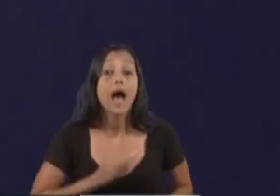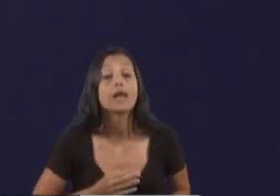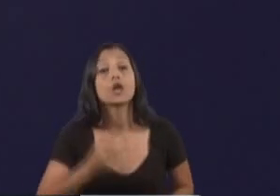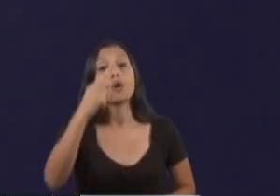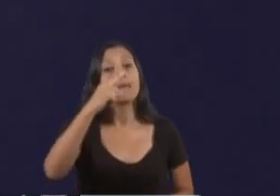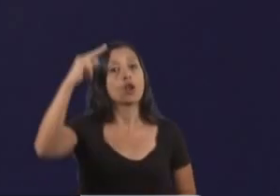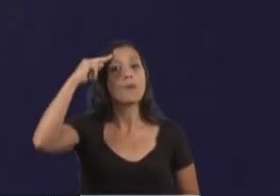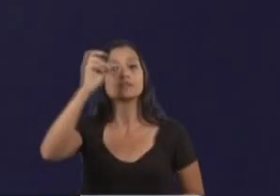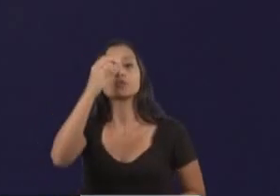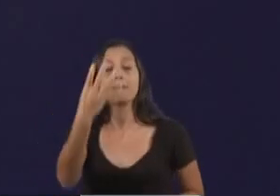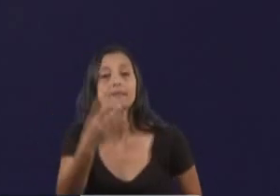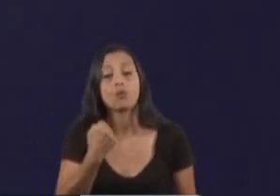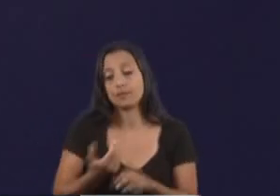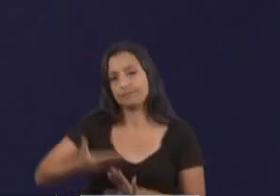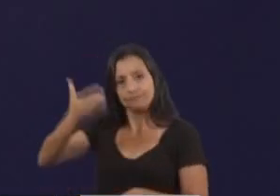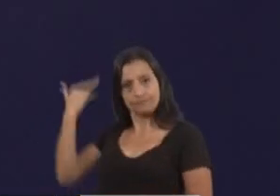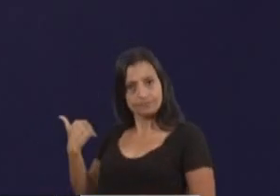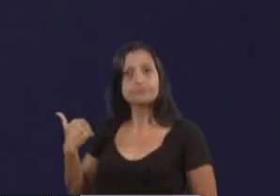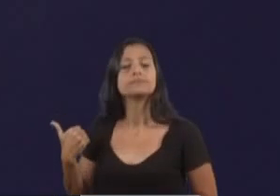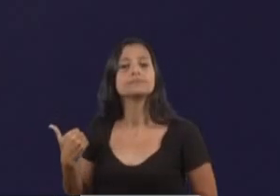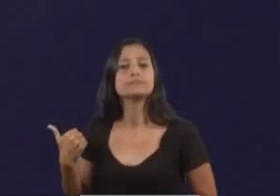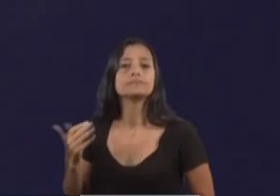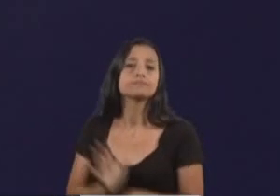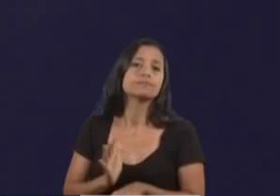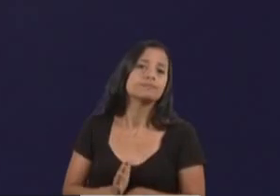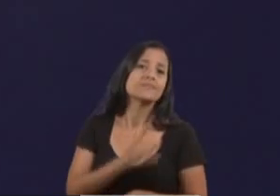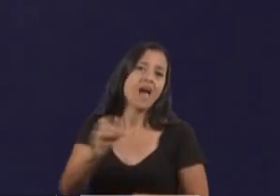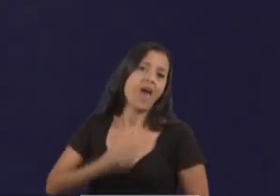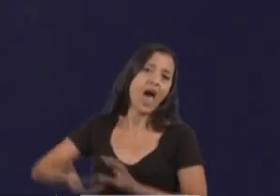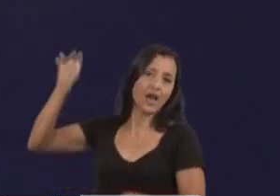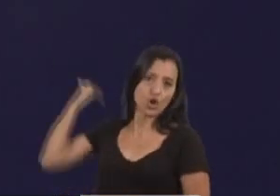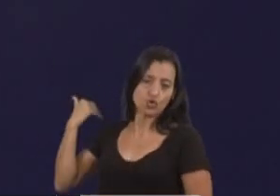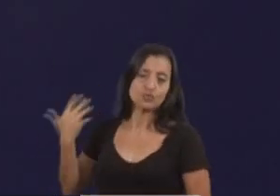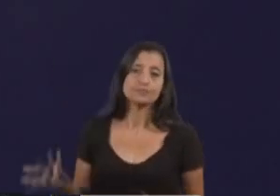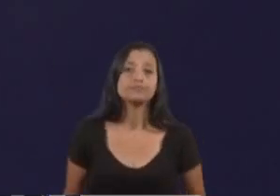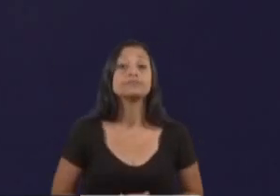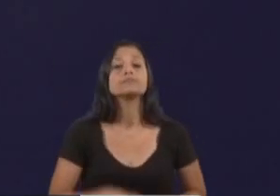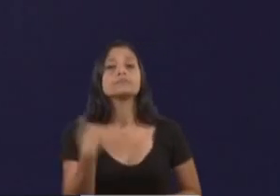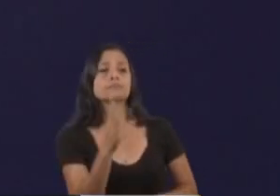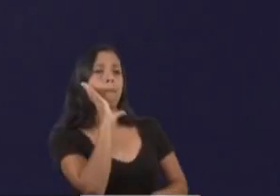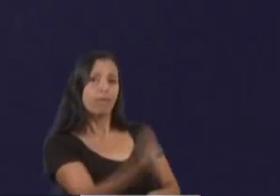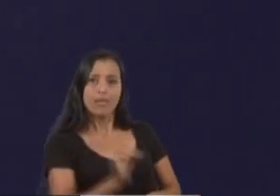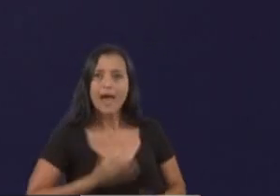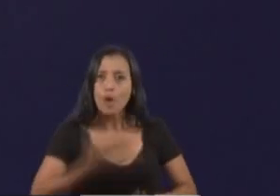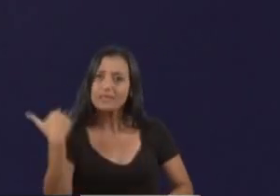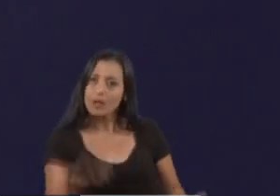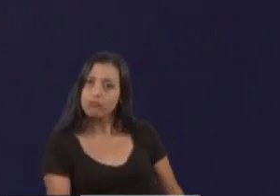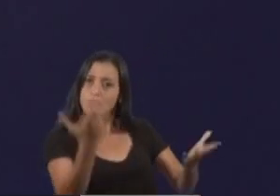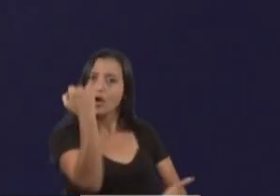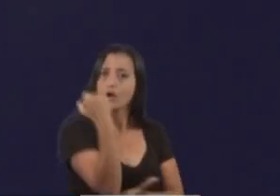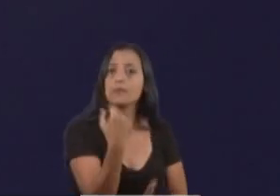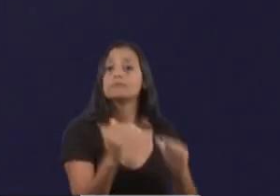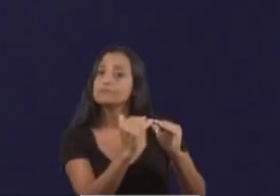1924, hace exactamente un siglo atrás. El crecimiento del año pasado implica un incremento